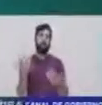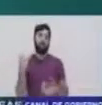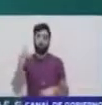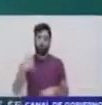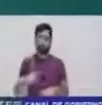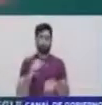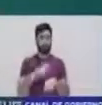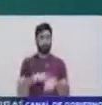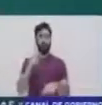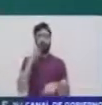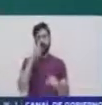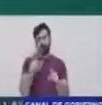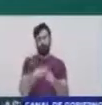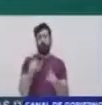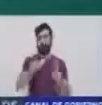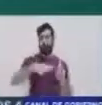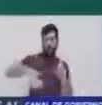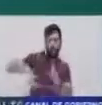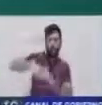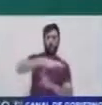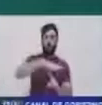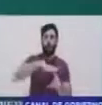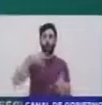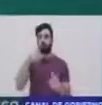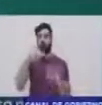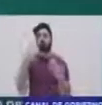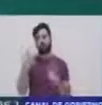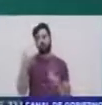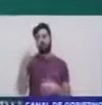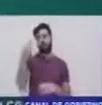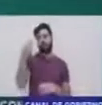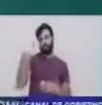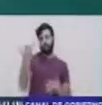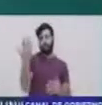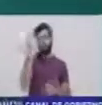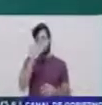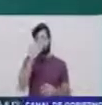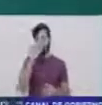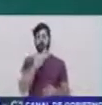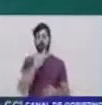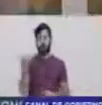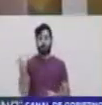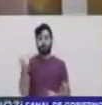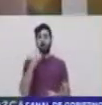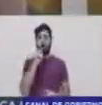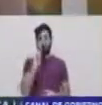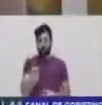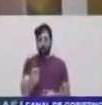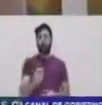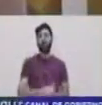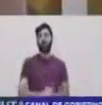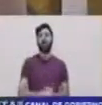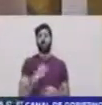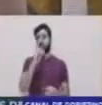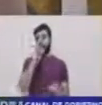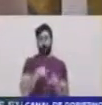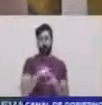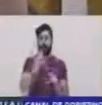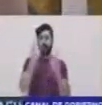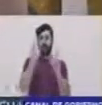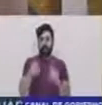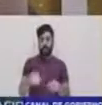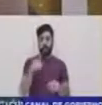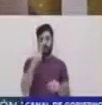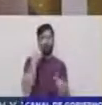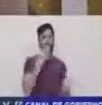acompañan y que en este caso no es solo en este tiempo, sino que en todo lo que ya después viene, ¿verdad? Y que todo lo que has realizado, pues